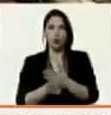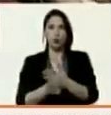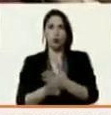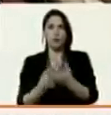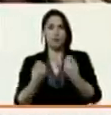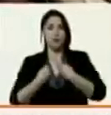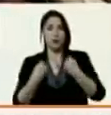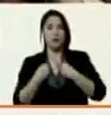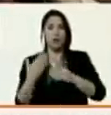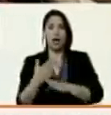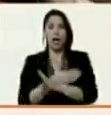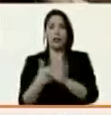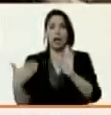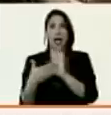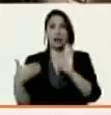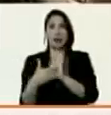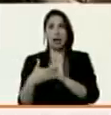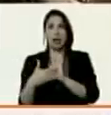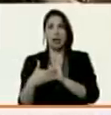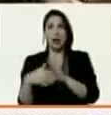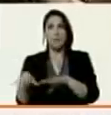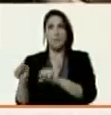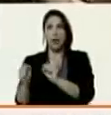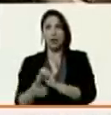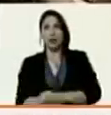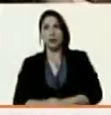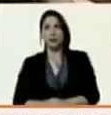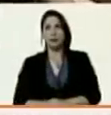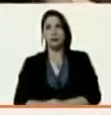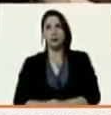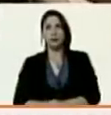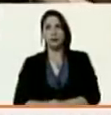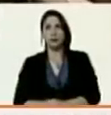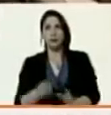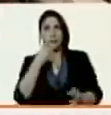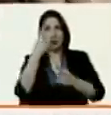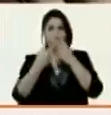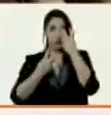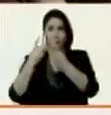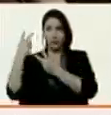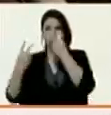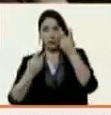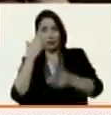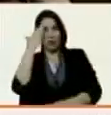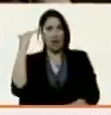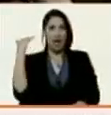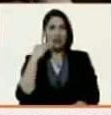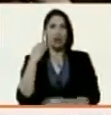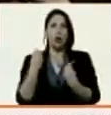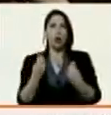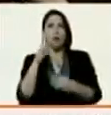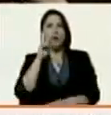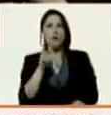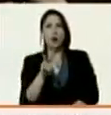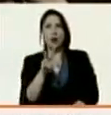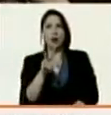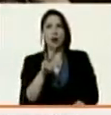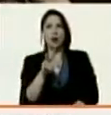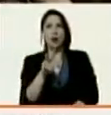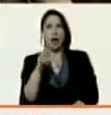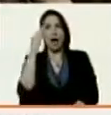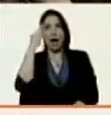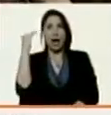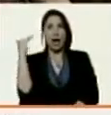ataques de imperialismo bienvenido en unidad 17 me gusta con una visita por asia como el continente asiático